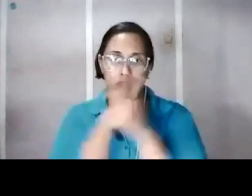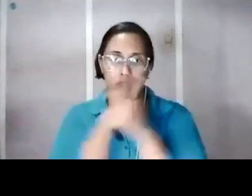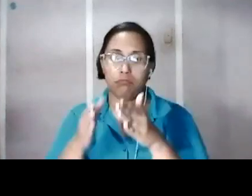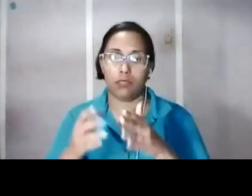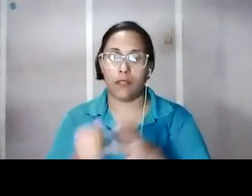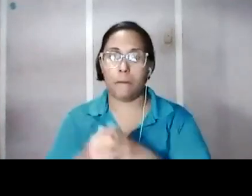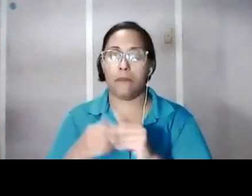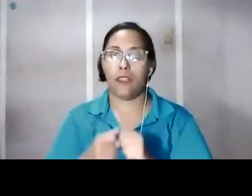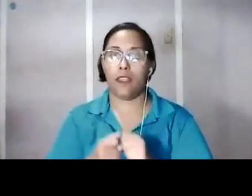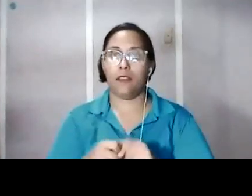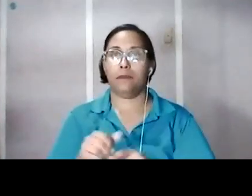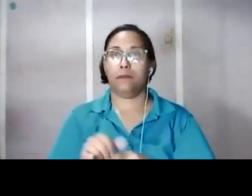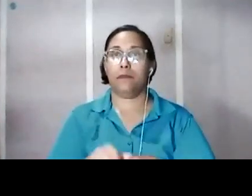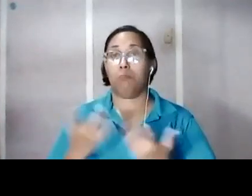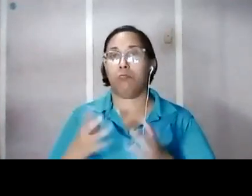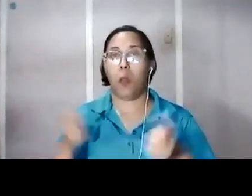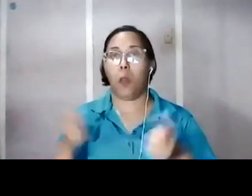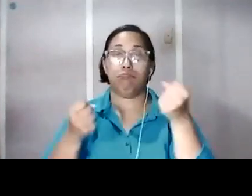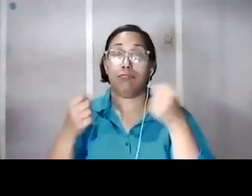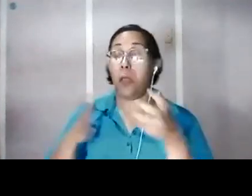carros estartalados, empezando por el mío.